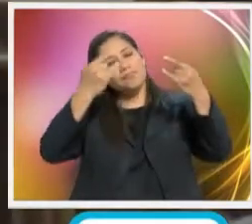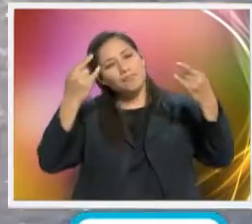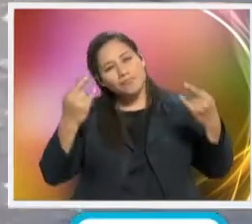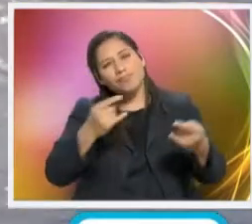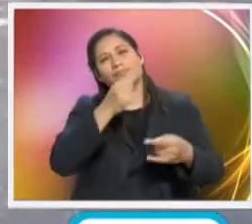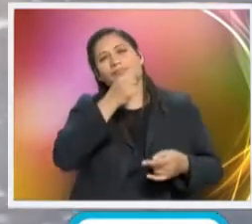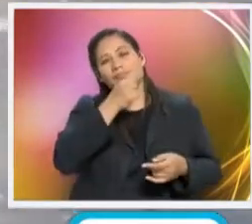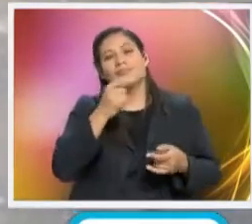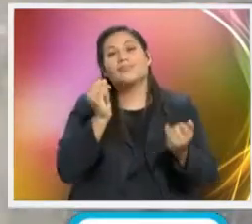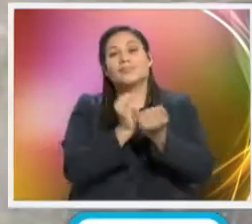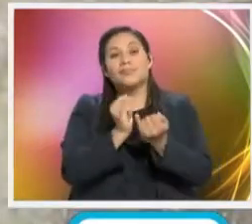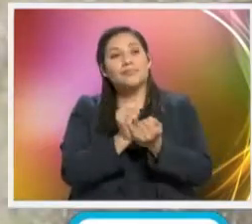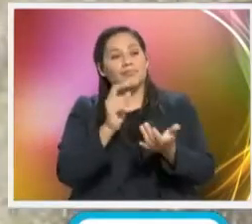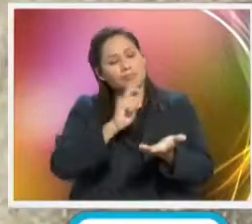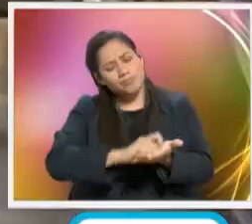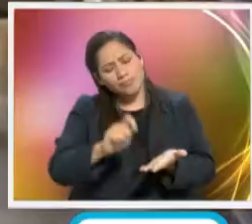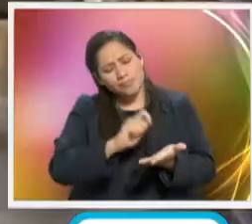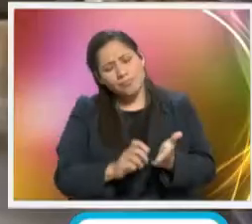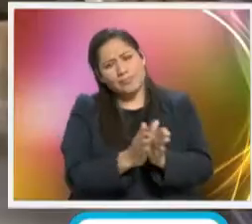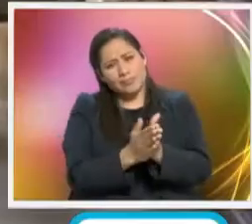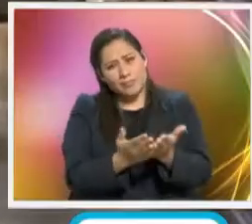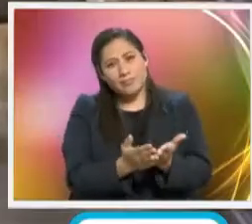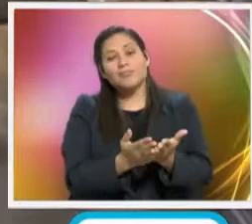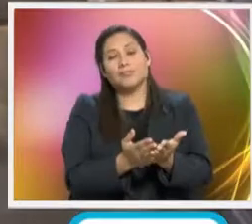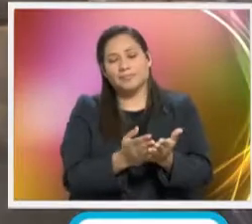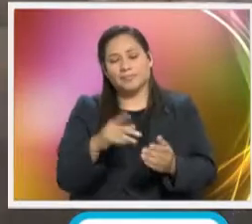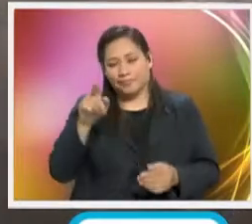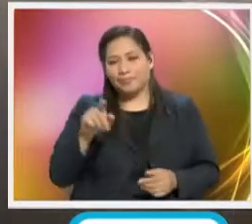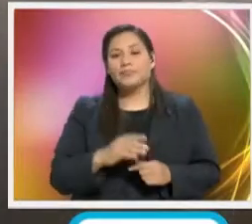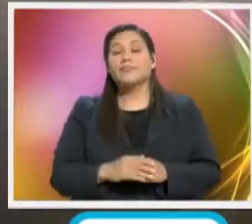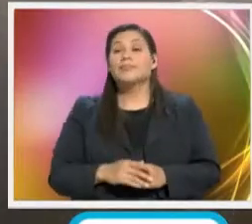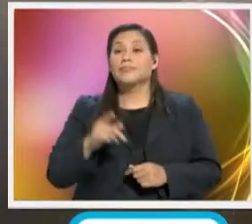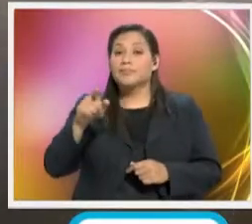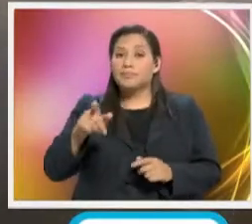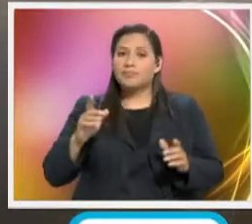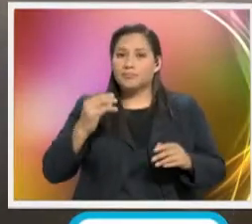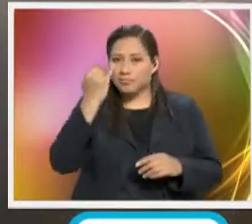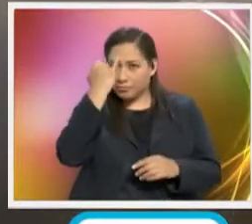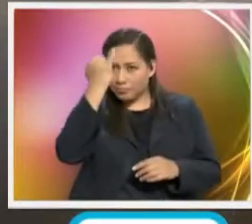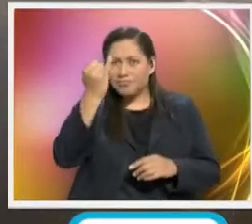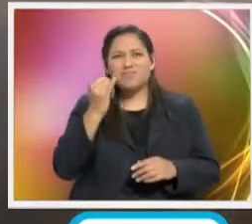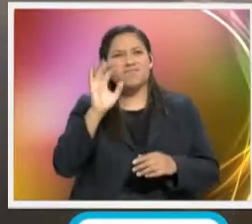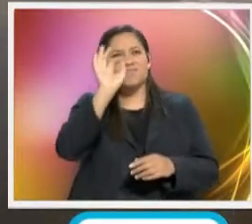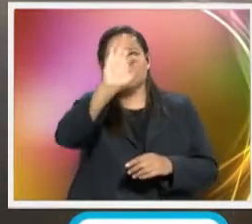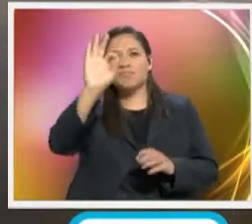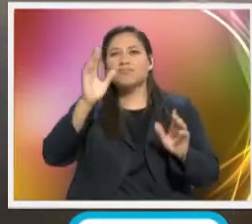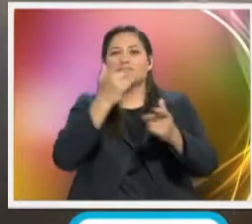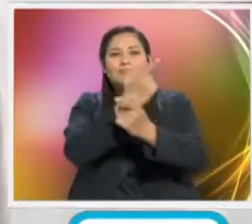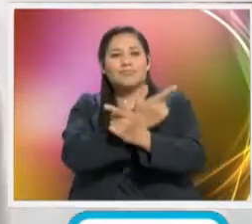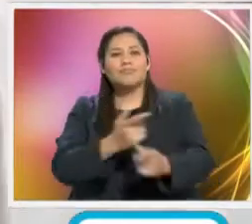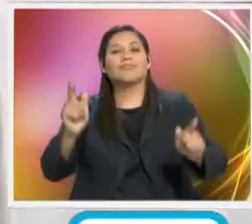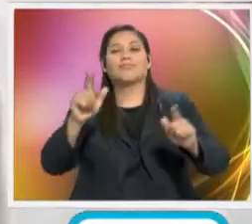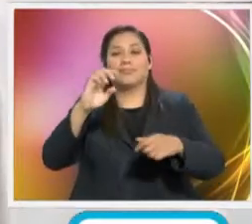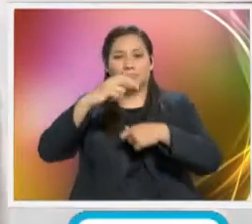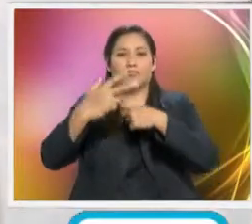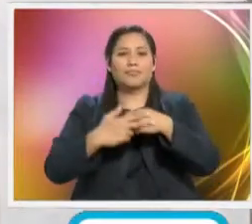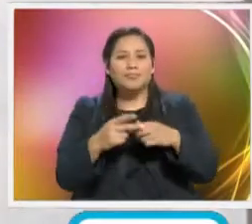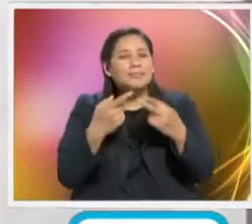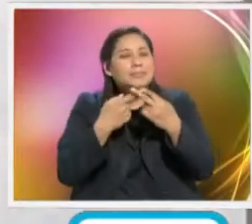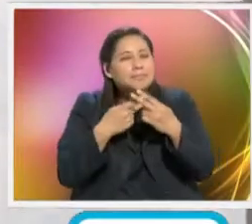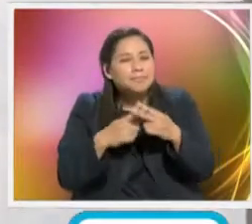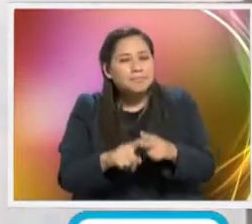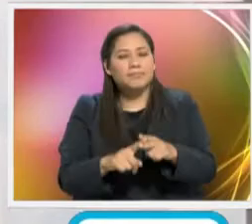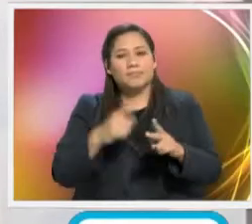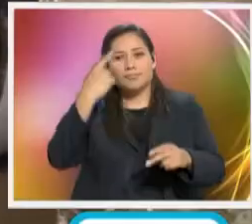dramaturgo, escritor. Un gran intelectual. Exactamente, especialmente que impulsaba las ideas de libertad que en Europa estaban empezando a surgir